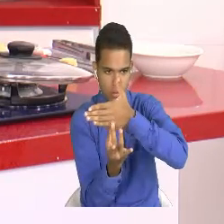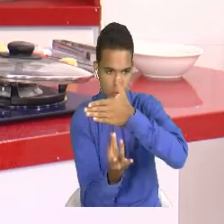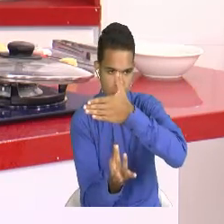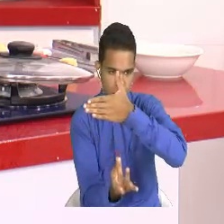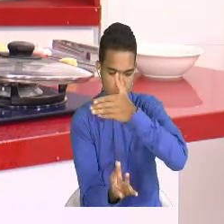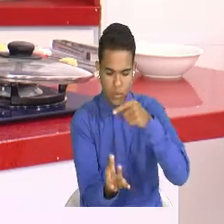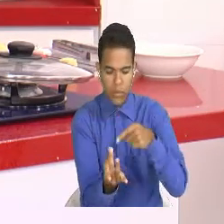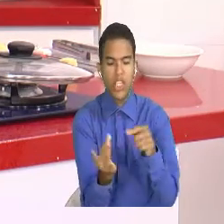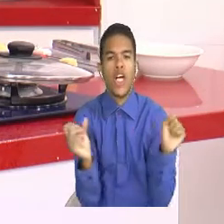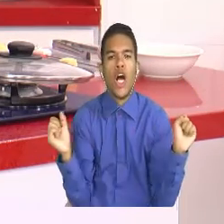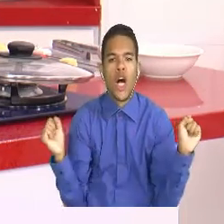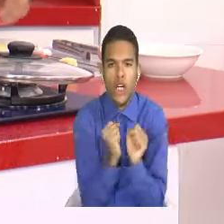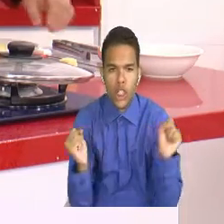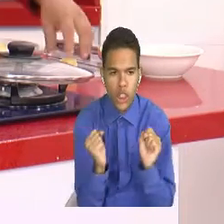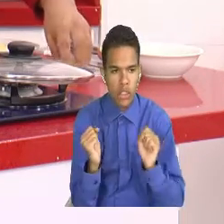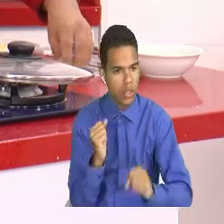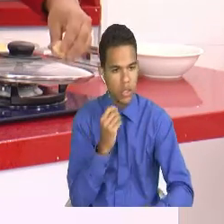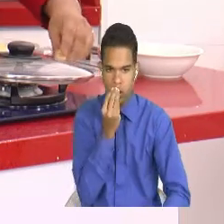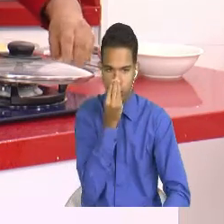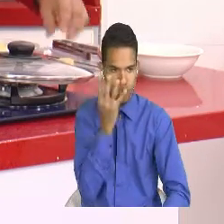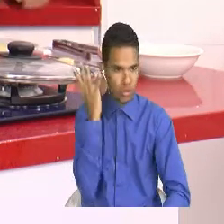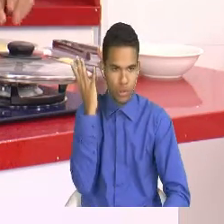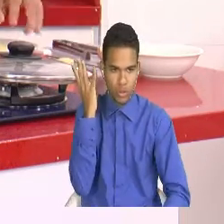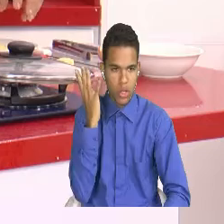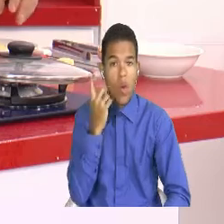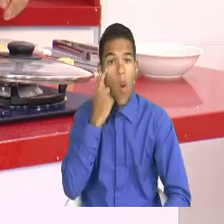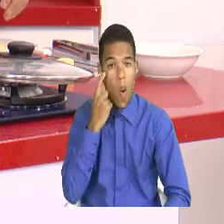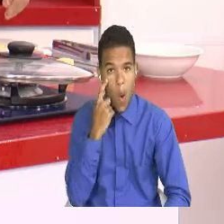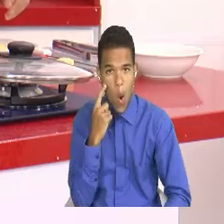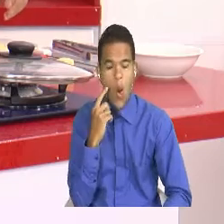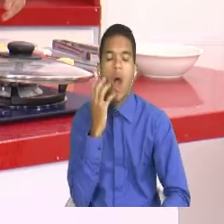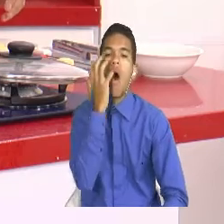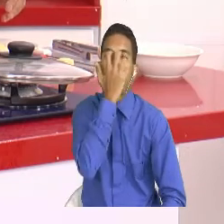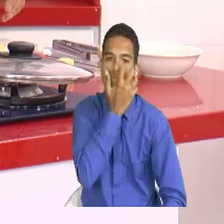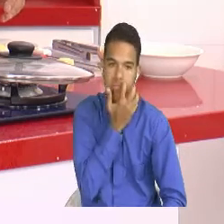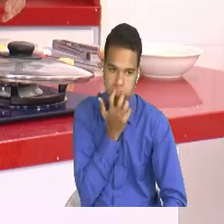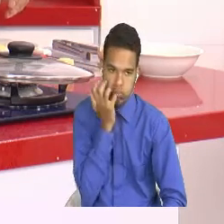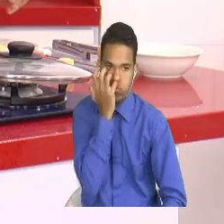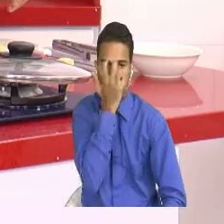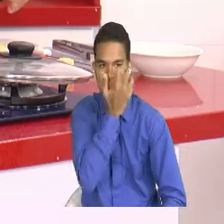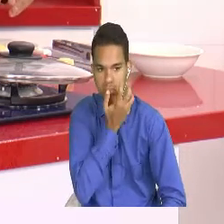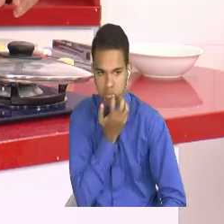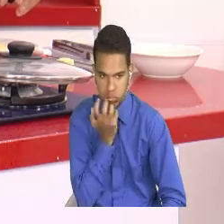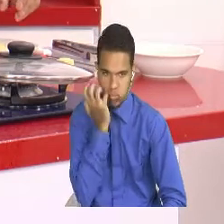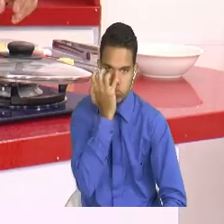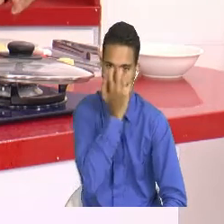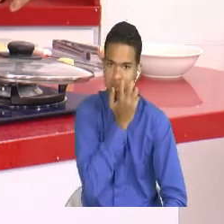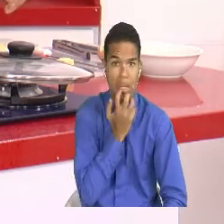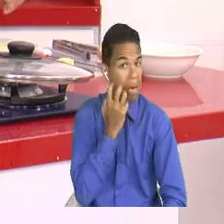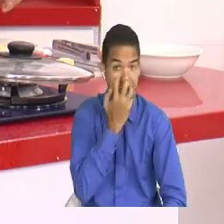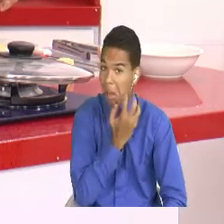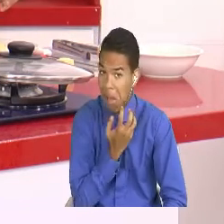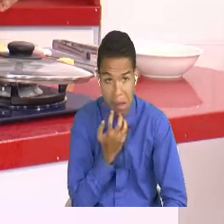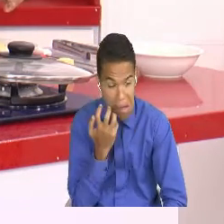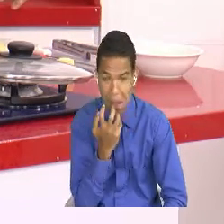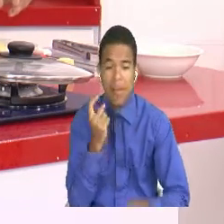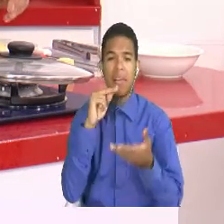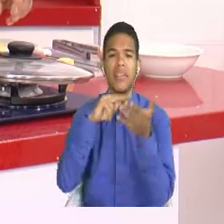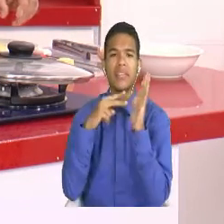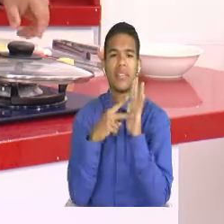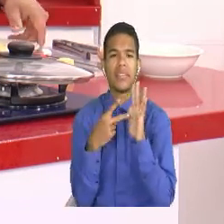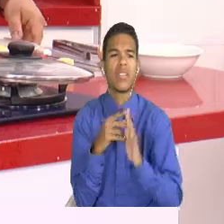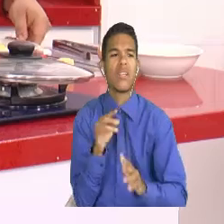caliente. Vale. Que esté caliente, ¿por qué? Porque si no está caliente lo que va a hacer es que se nos el producto se nos